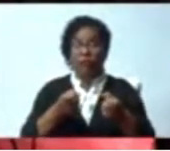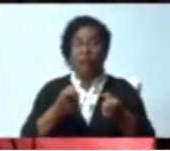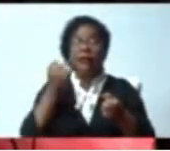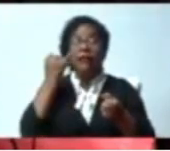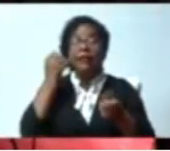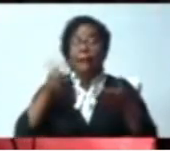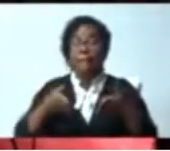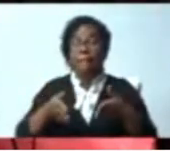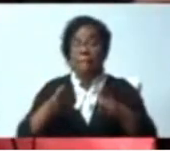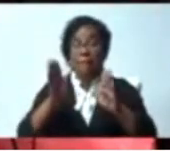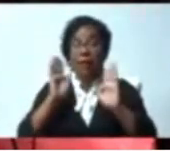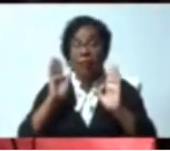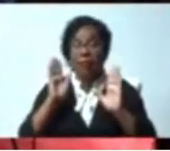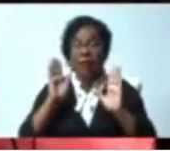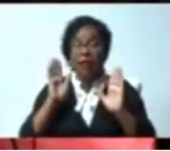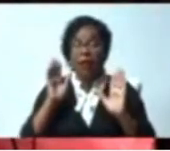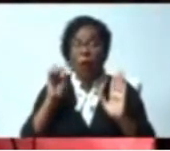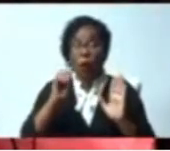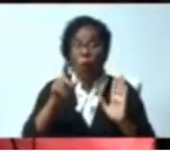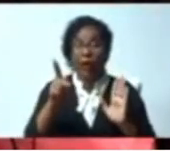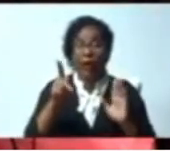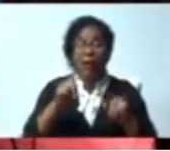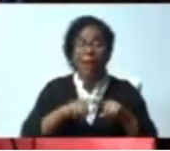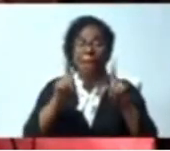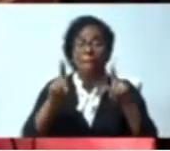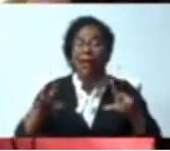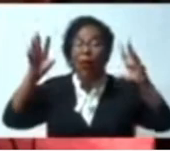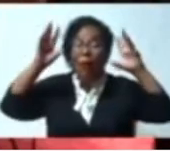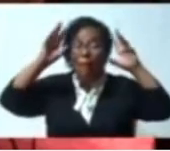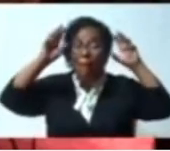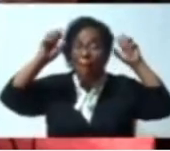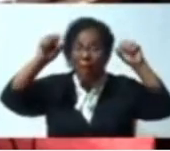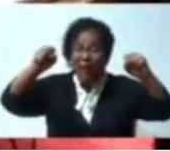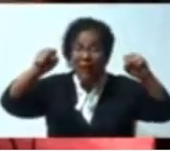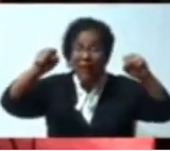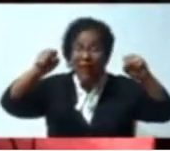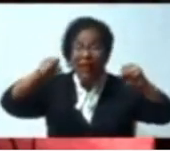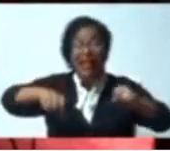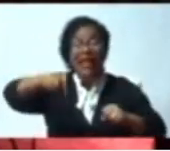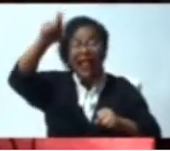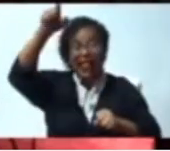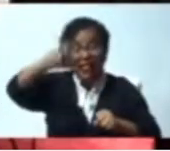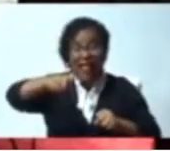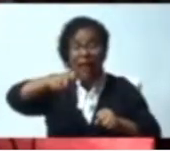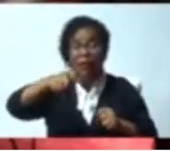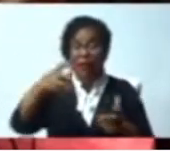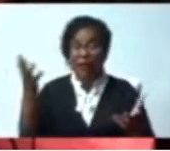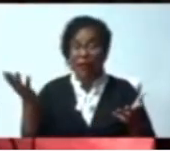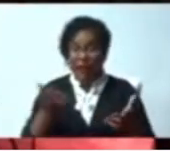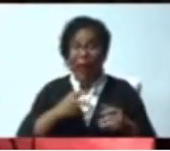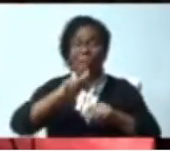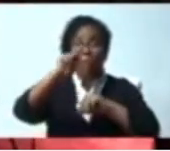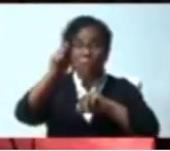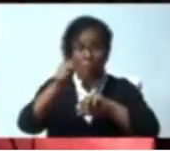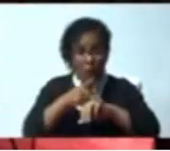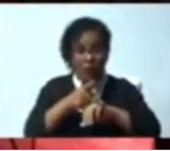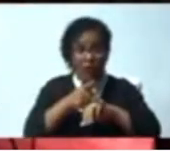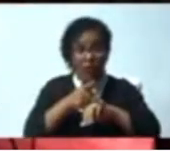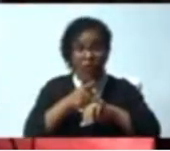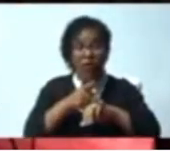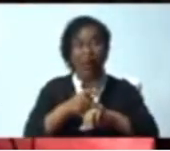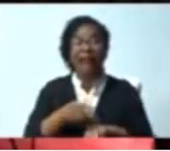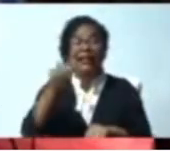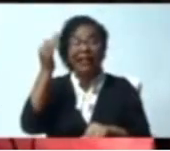un profesional del área de la finanza. Ese es nuestro propósito y nuestro reclamo ante esta ley,